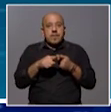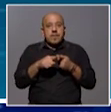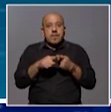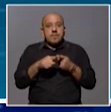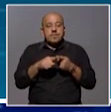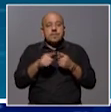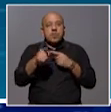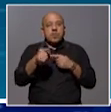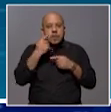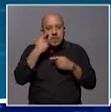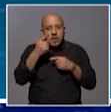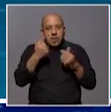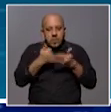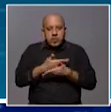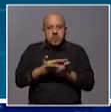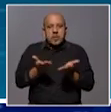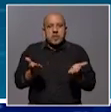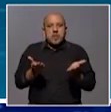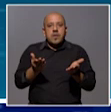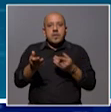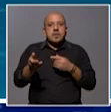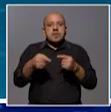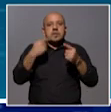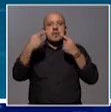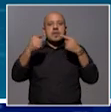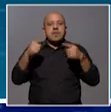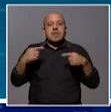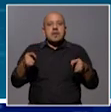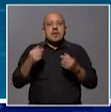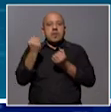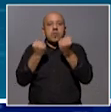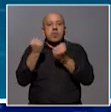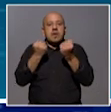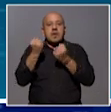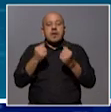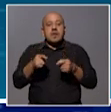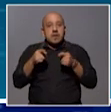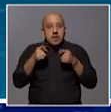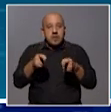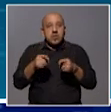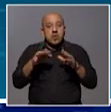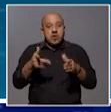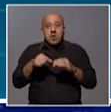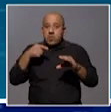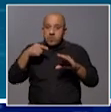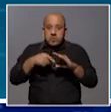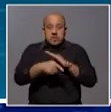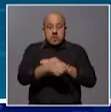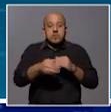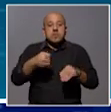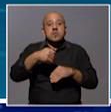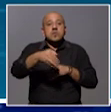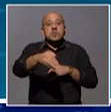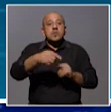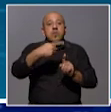ustedes mostraban lo que ocurren en distintas áreas de la economía y esto se va a ir profundizando en los próximos meses